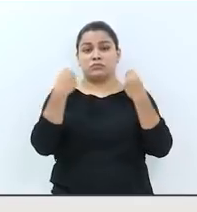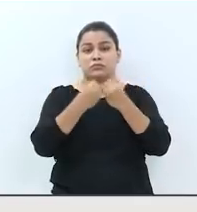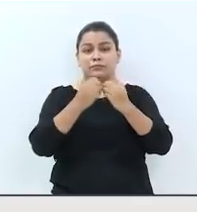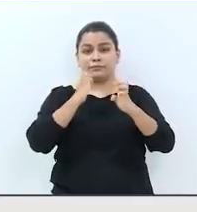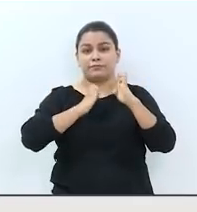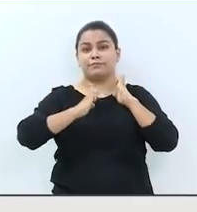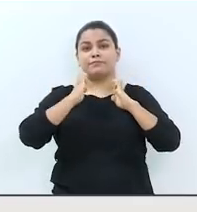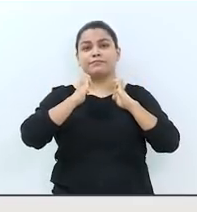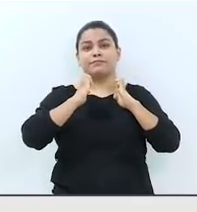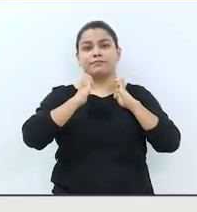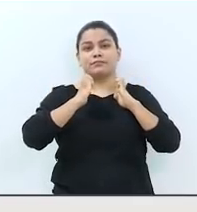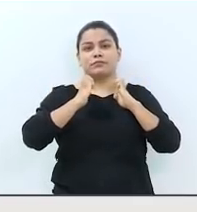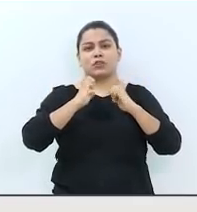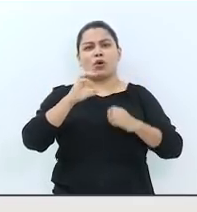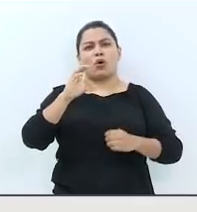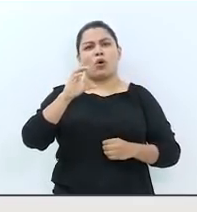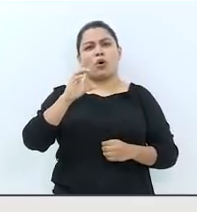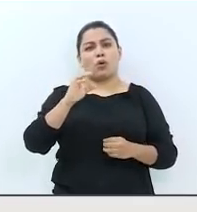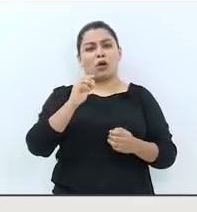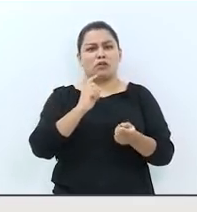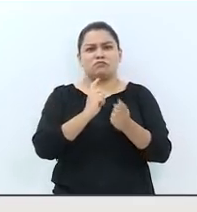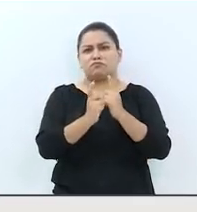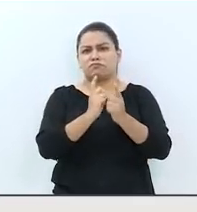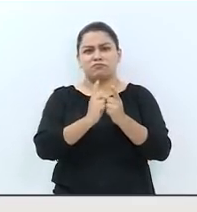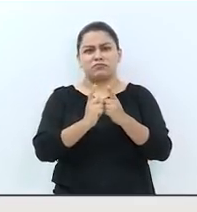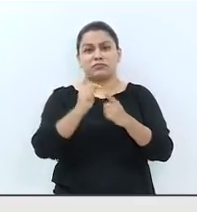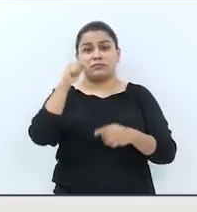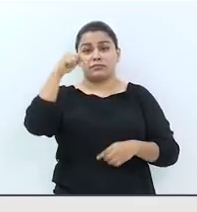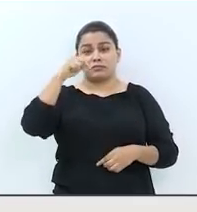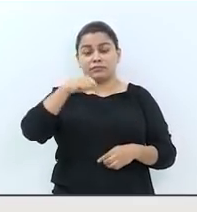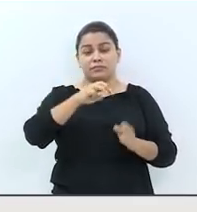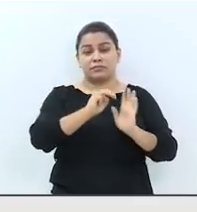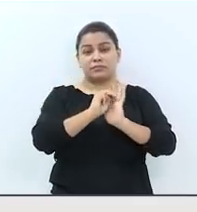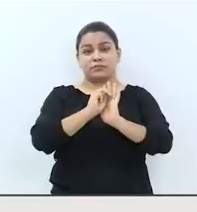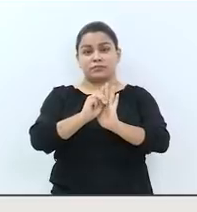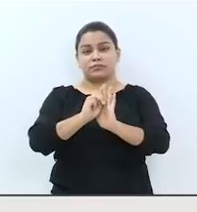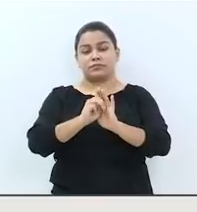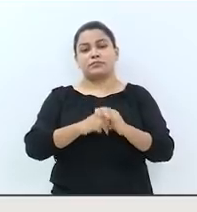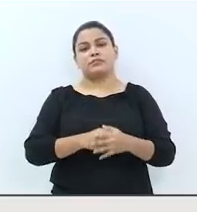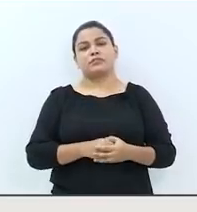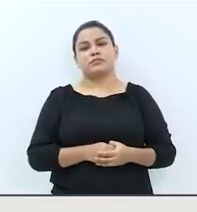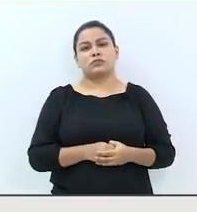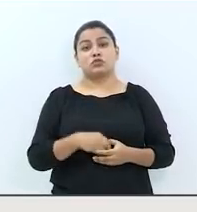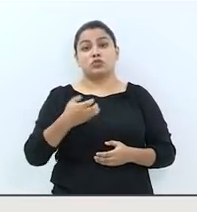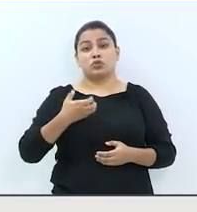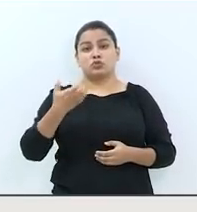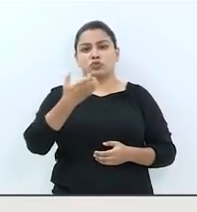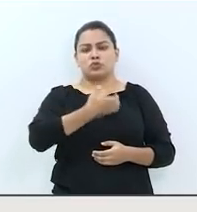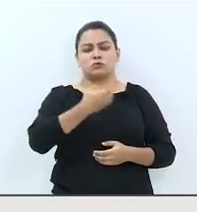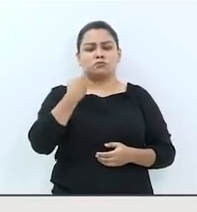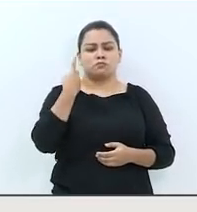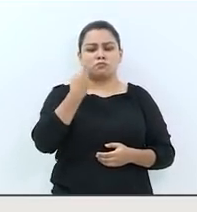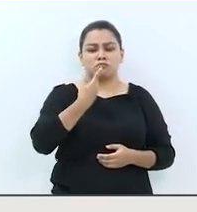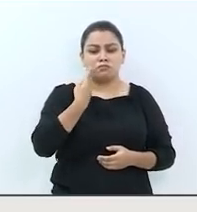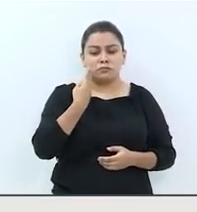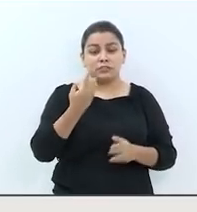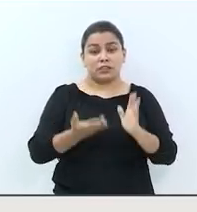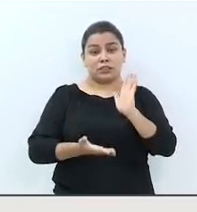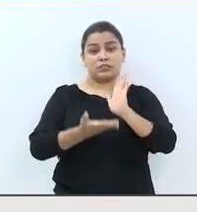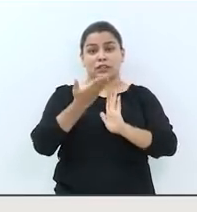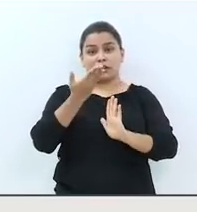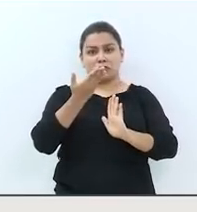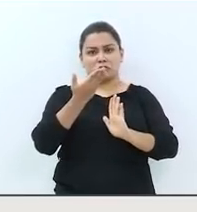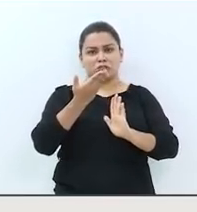en concatenia o en concordancia con este modelo de EduMoción, nosotros buscamos desarrollar